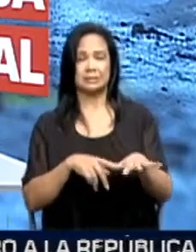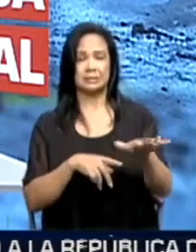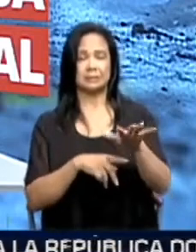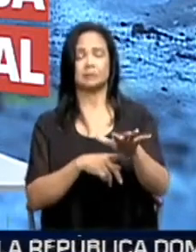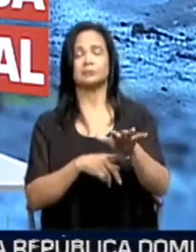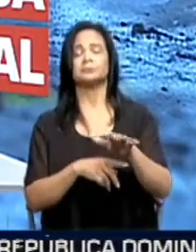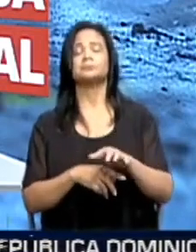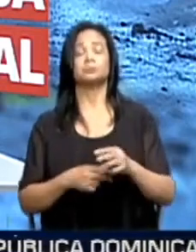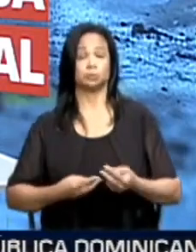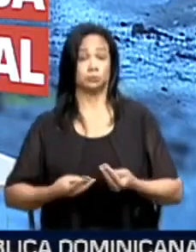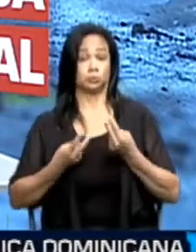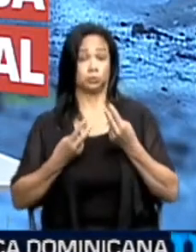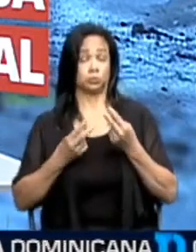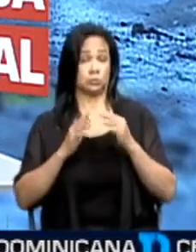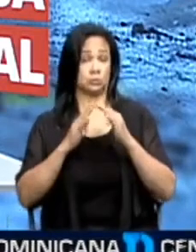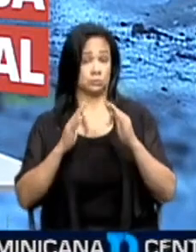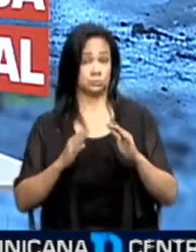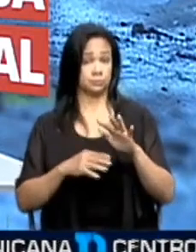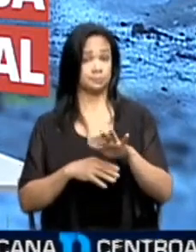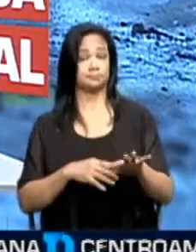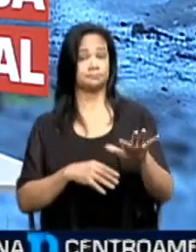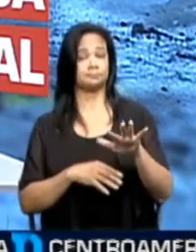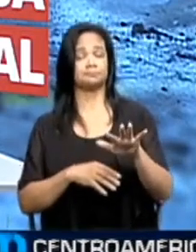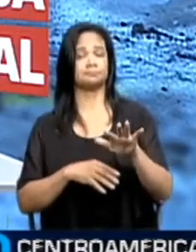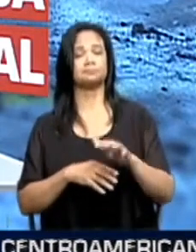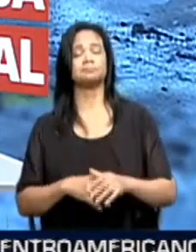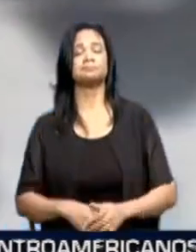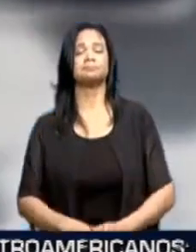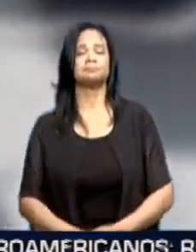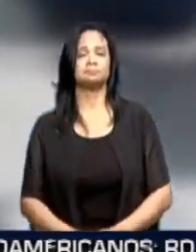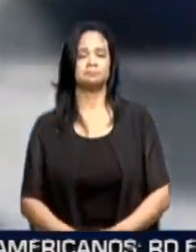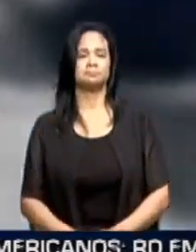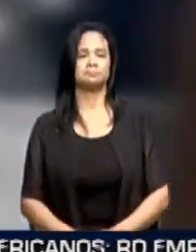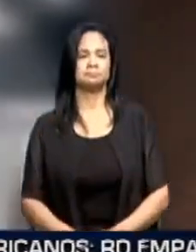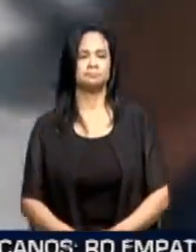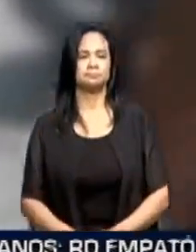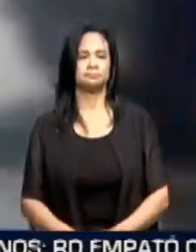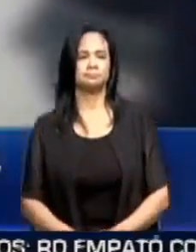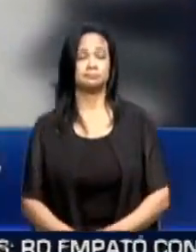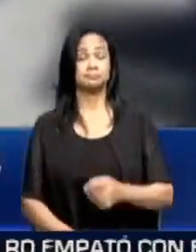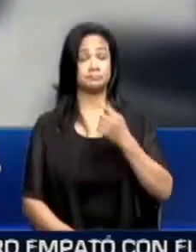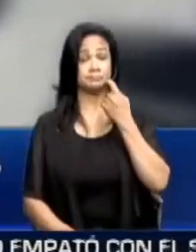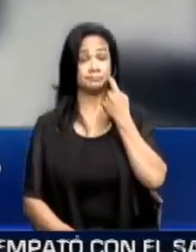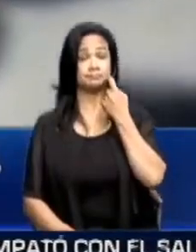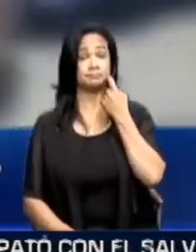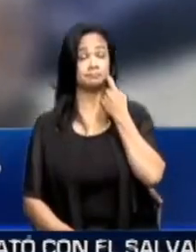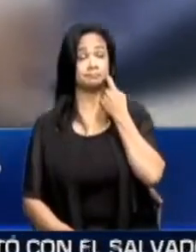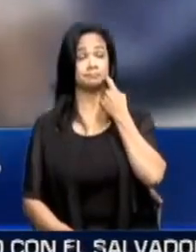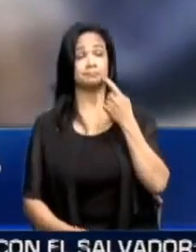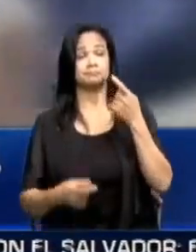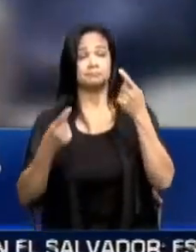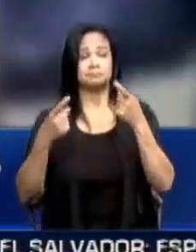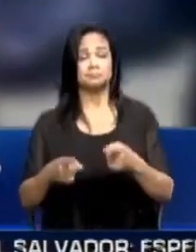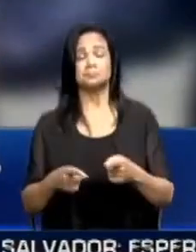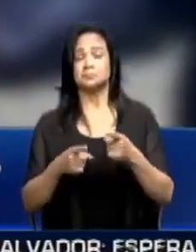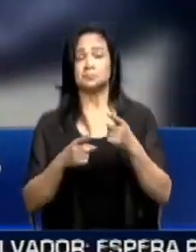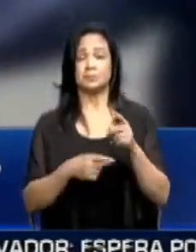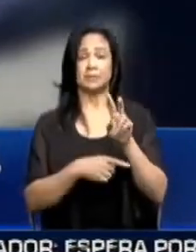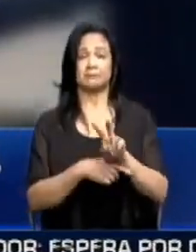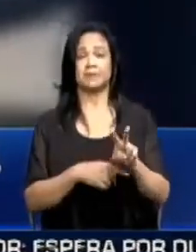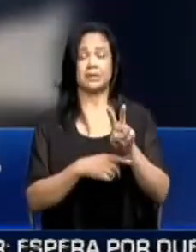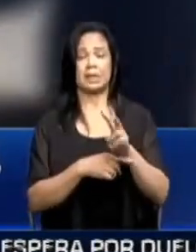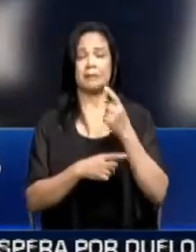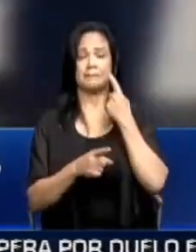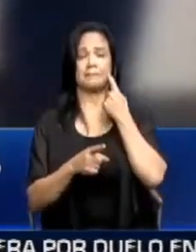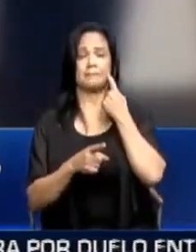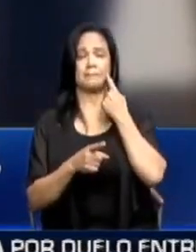están ubicados las referidas viviendas. Señalan que el más reciente accidente ocurrió el pasado viernes,